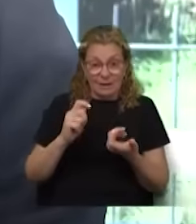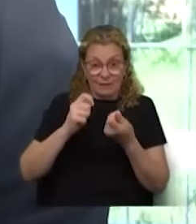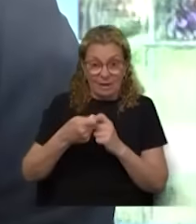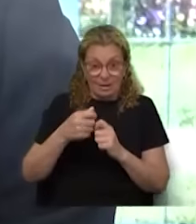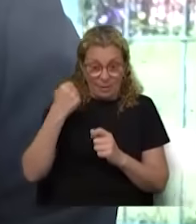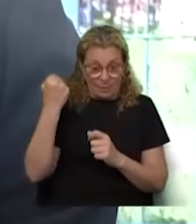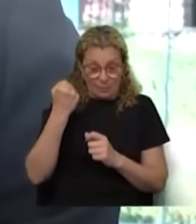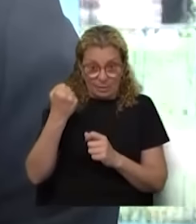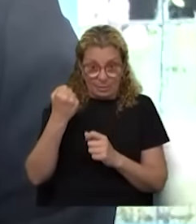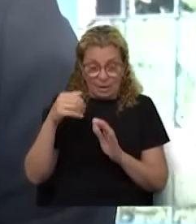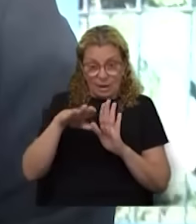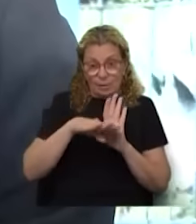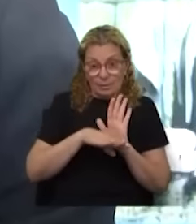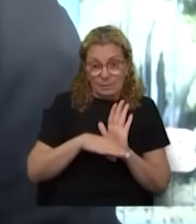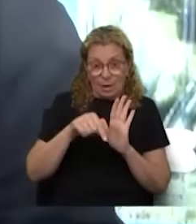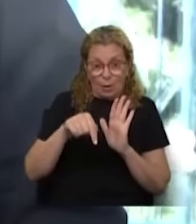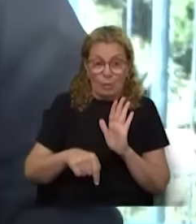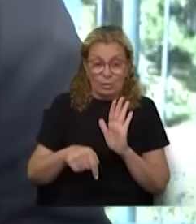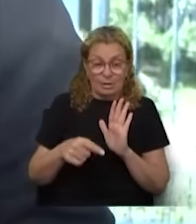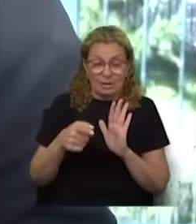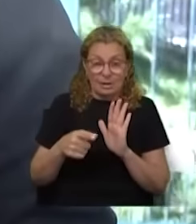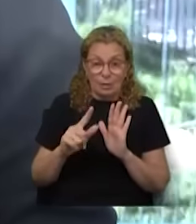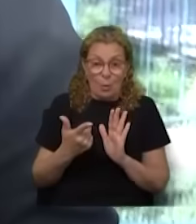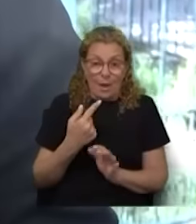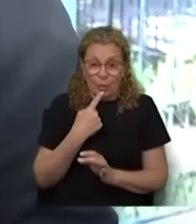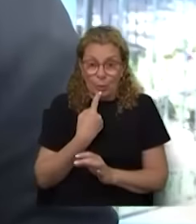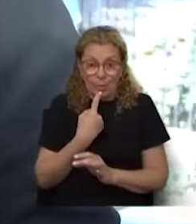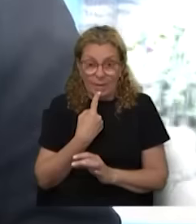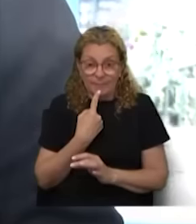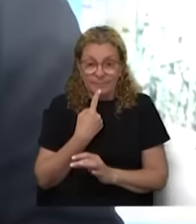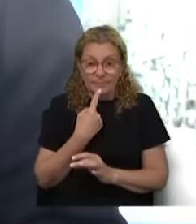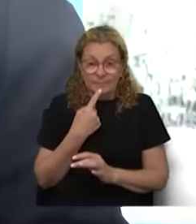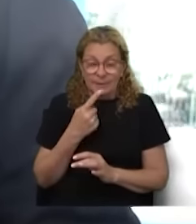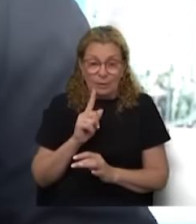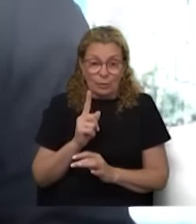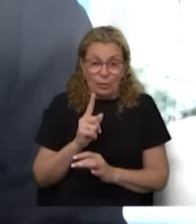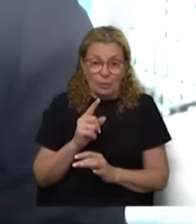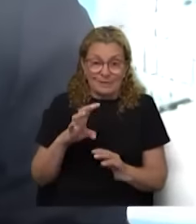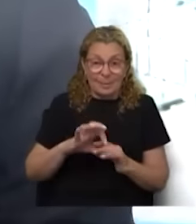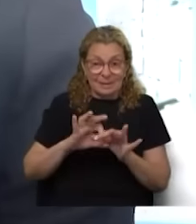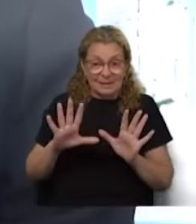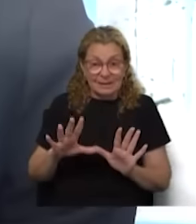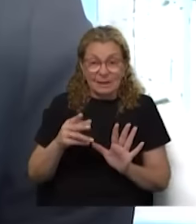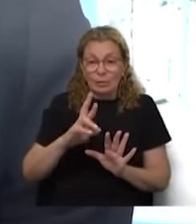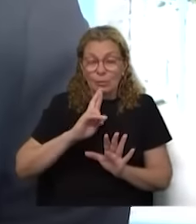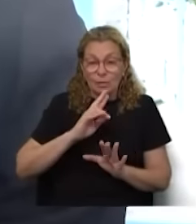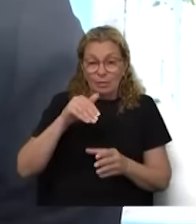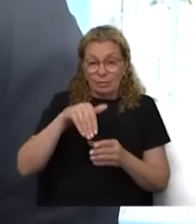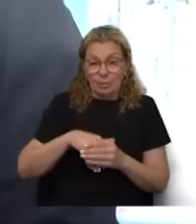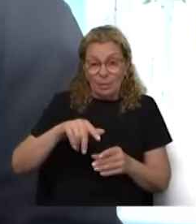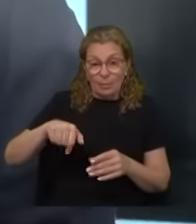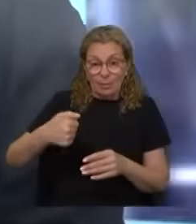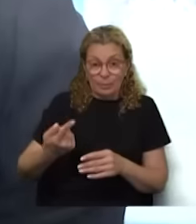sustanciales de la normativa que tenemos hoy y que sin duda este de de ninguna manera independientemente el resultado electoral de la